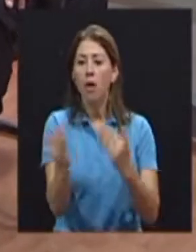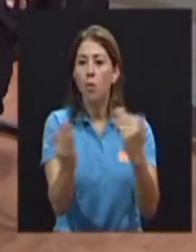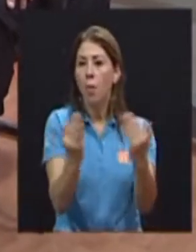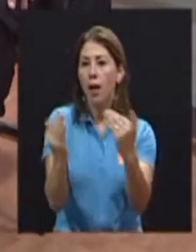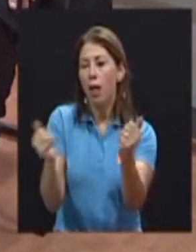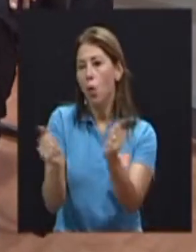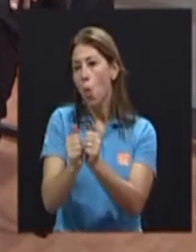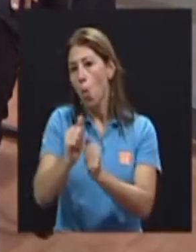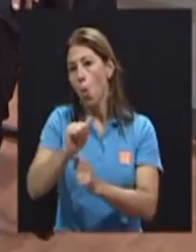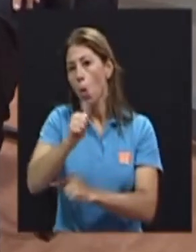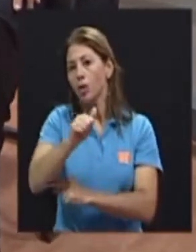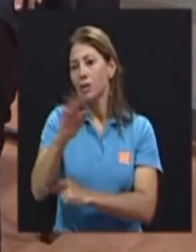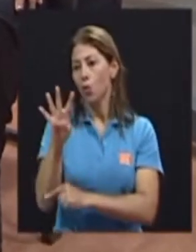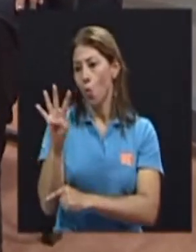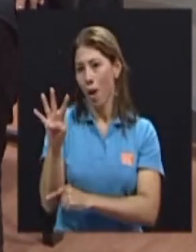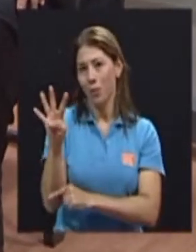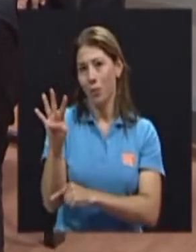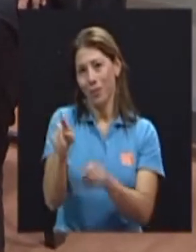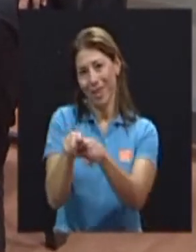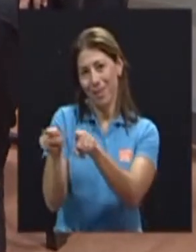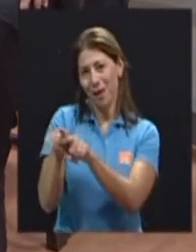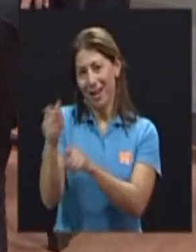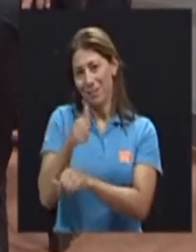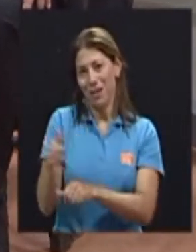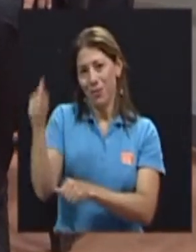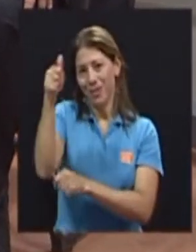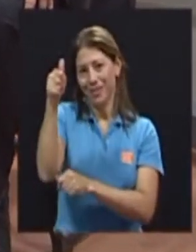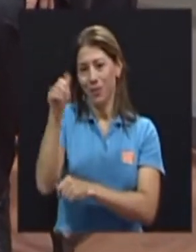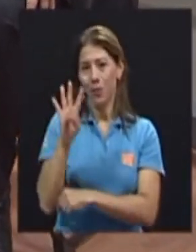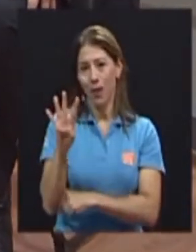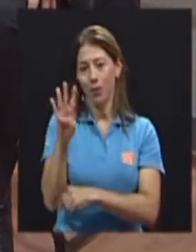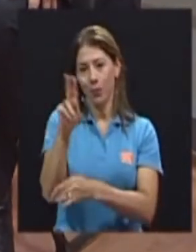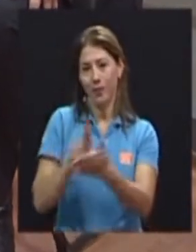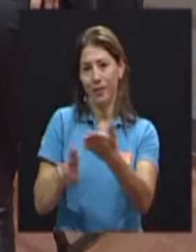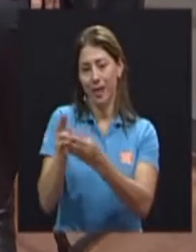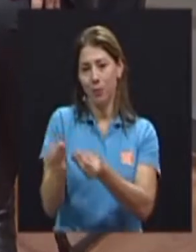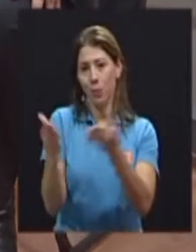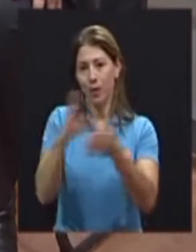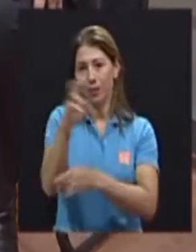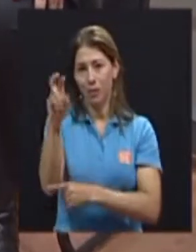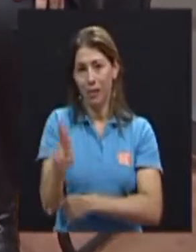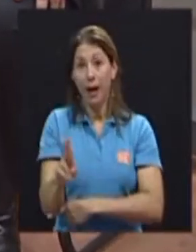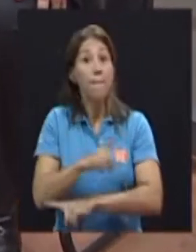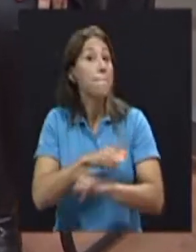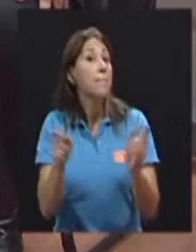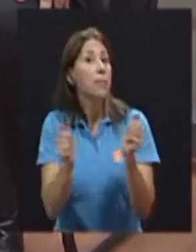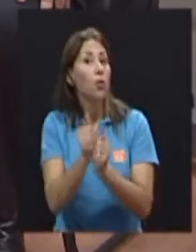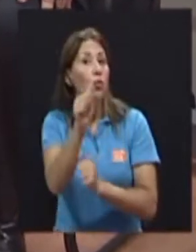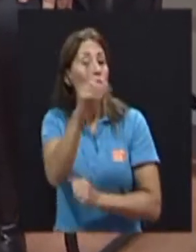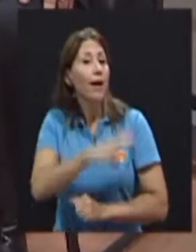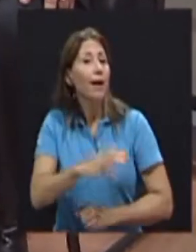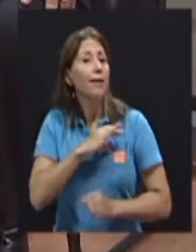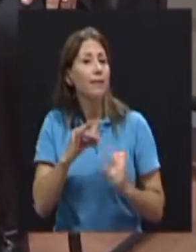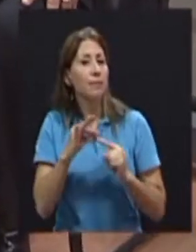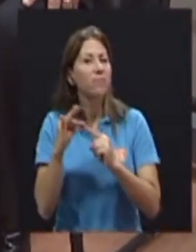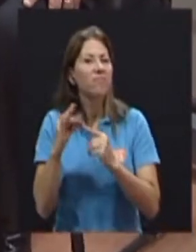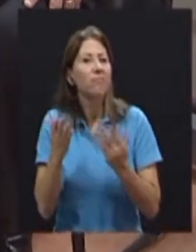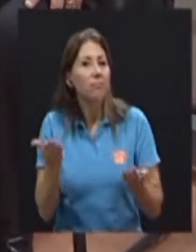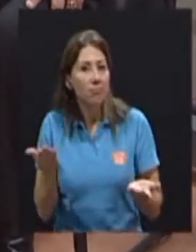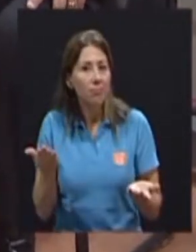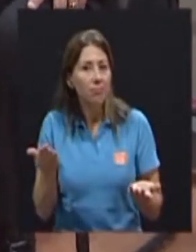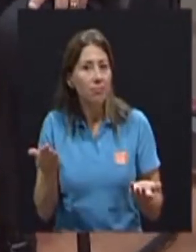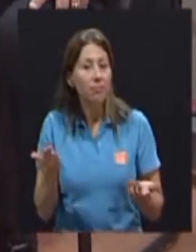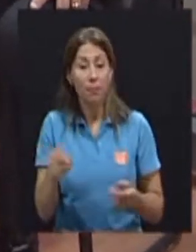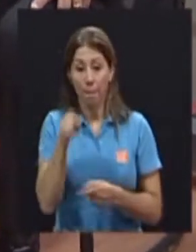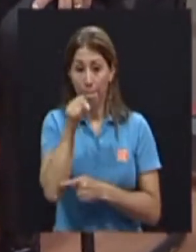4 hermanas mayores, las otras 4 universidades públicas de Costa Rica, pero con la particularidad de que